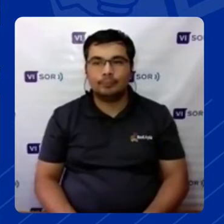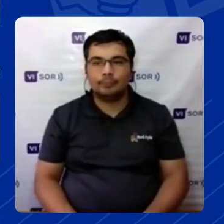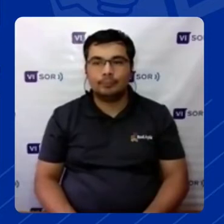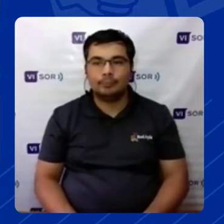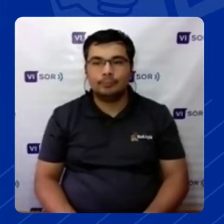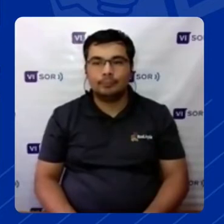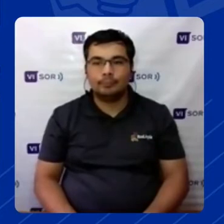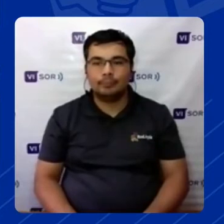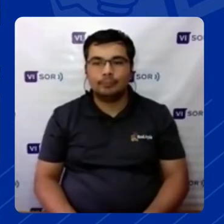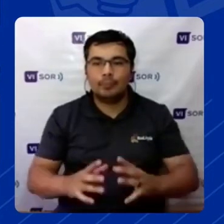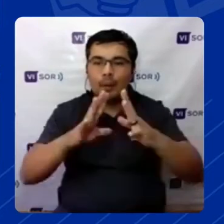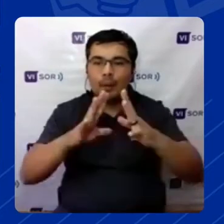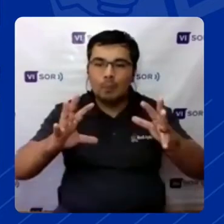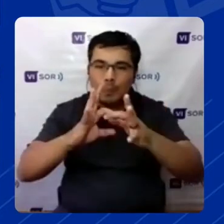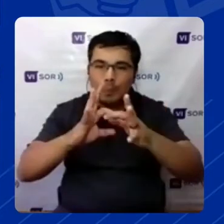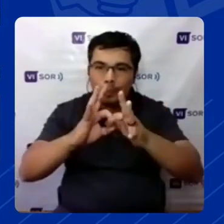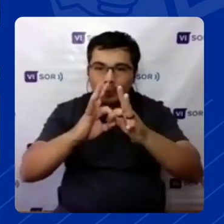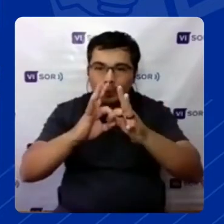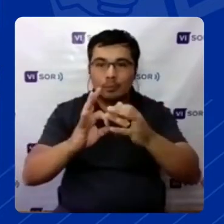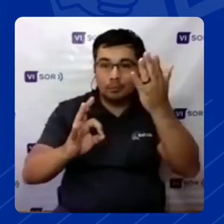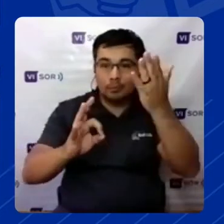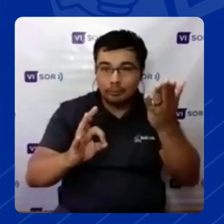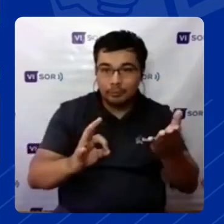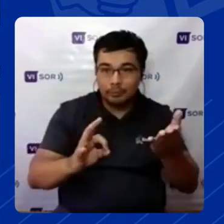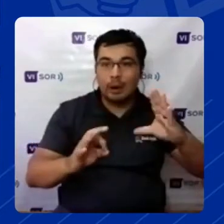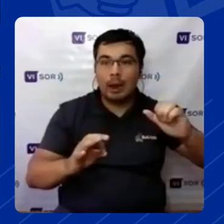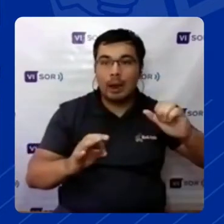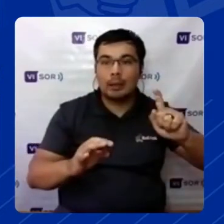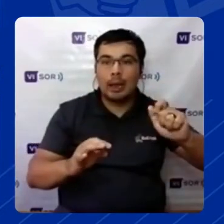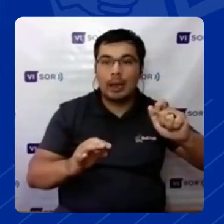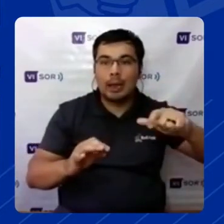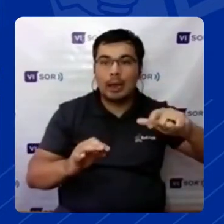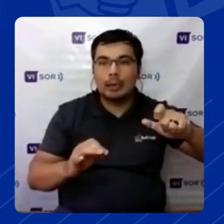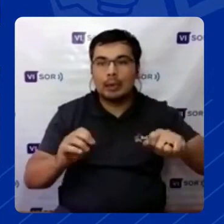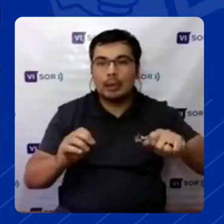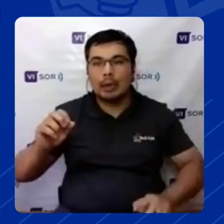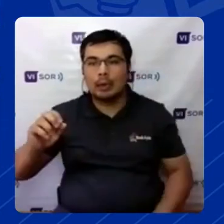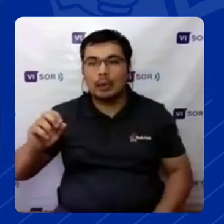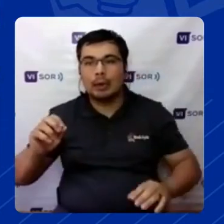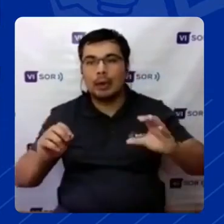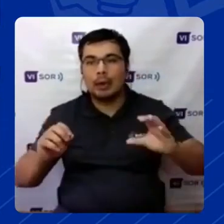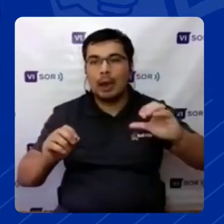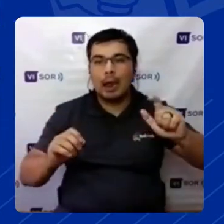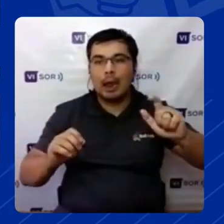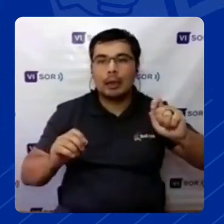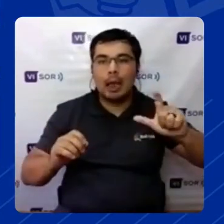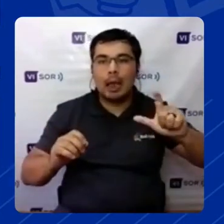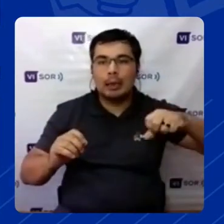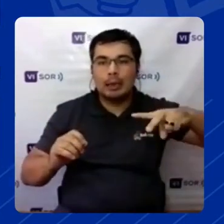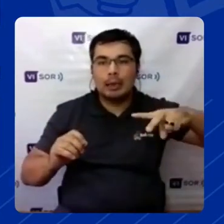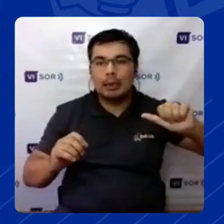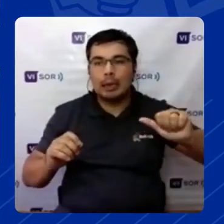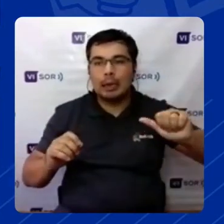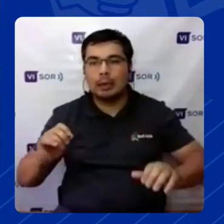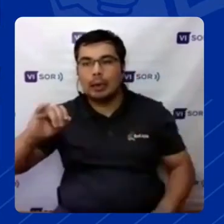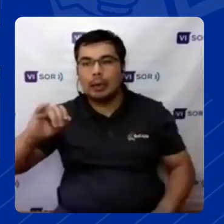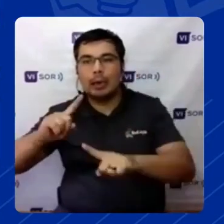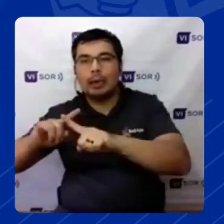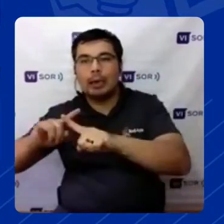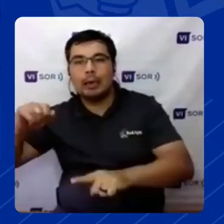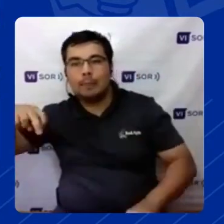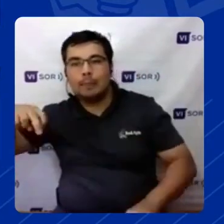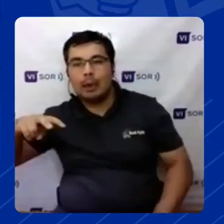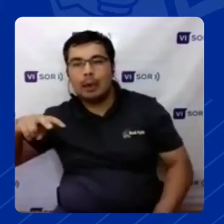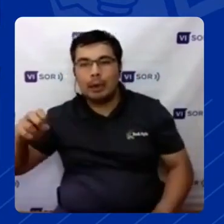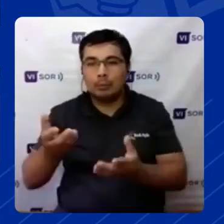Muchas gracias, Catalina y Jimena, por la presentación. Claro, obviamente en estos minutitos pudieron destacar